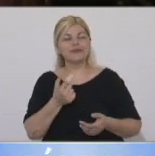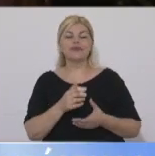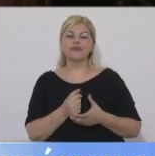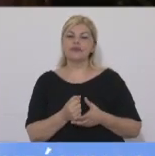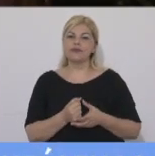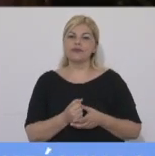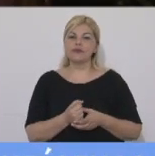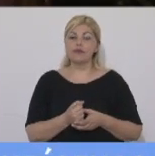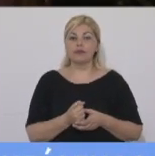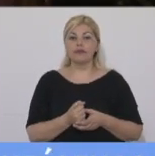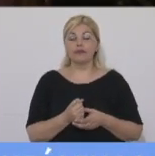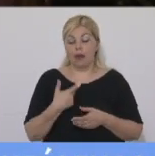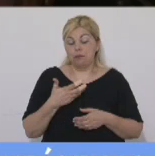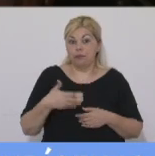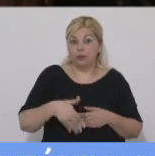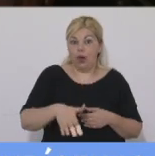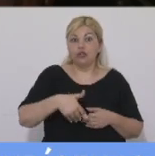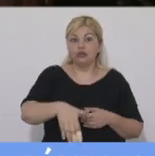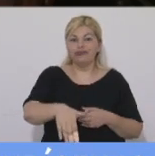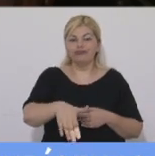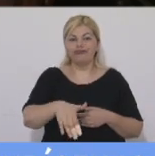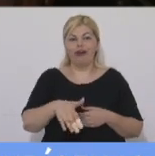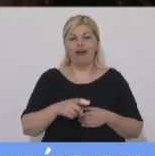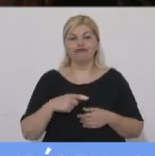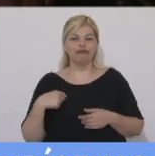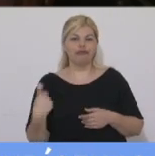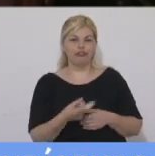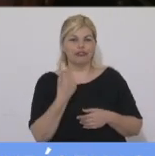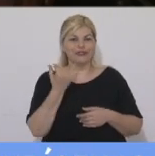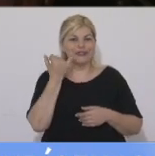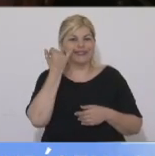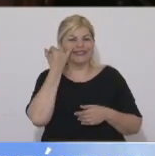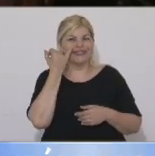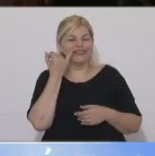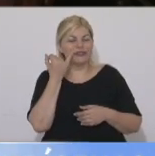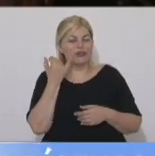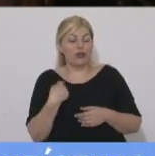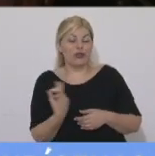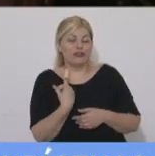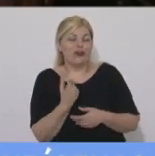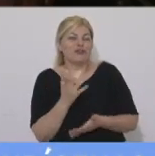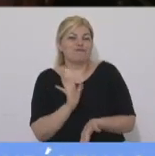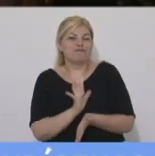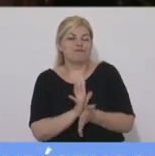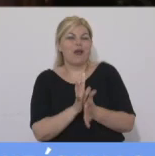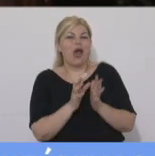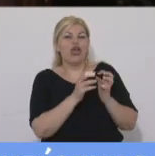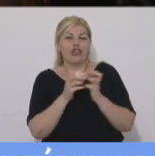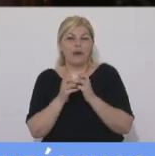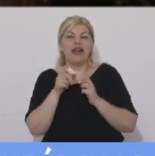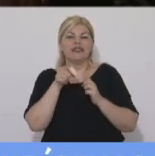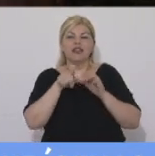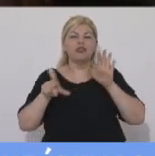que muy pronto estemos discutiendo, estemos debatiendo esa ley de